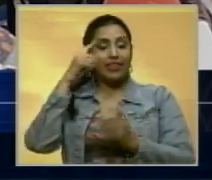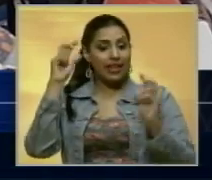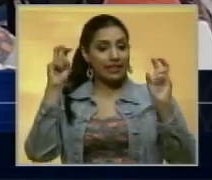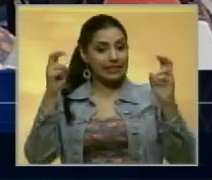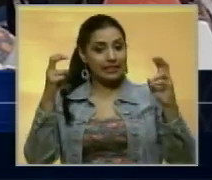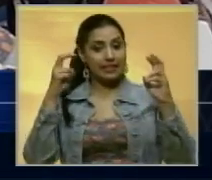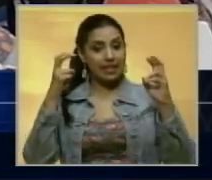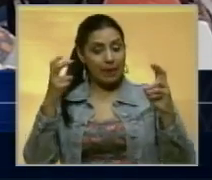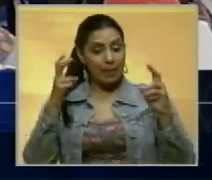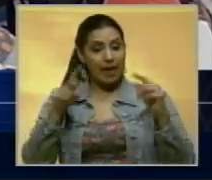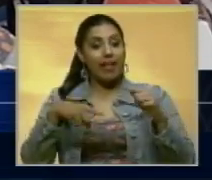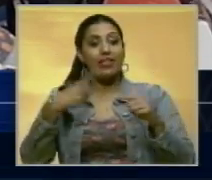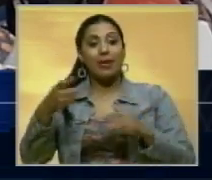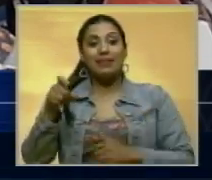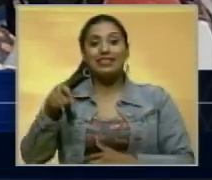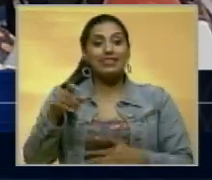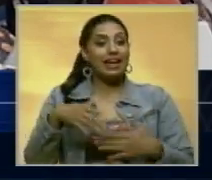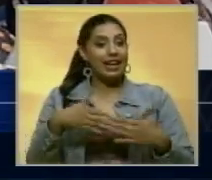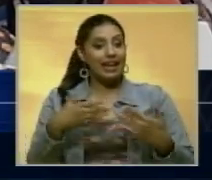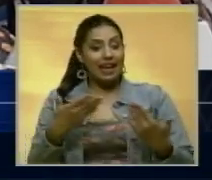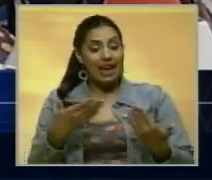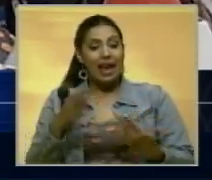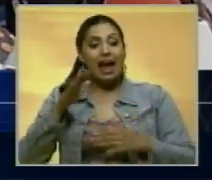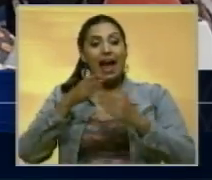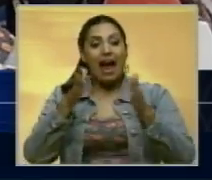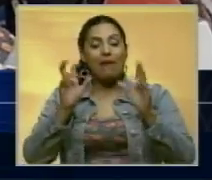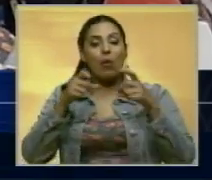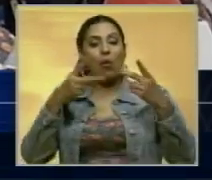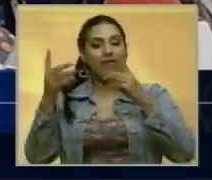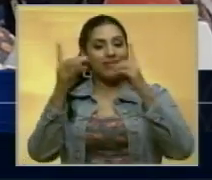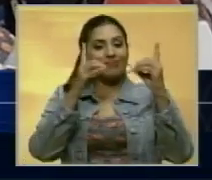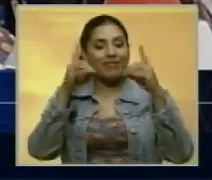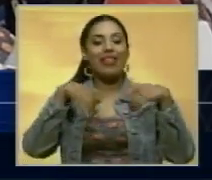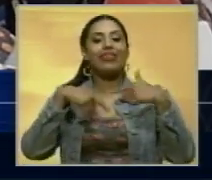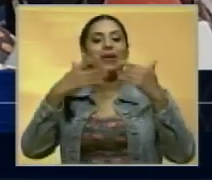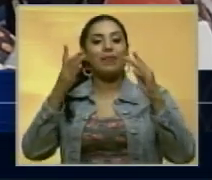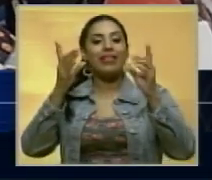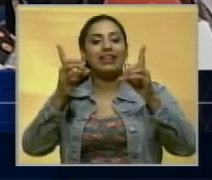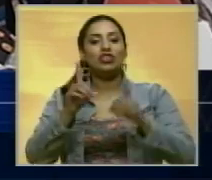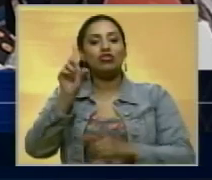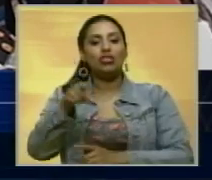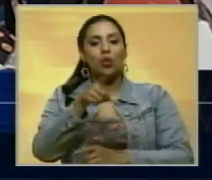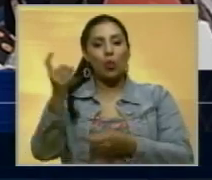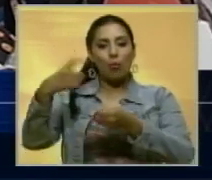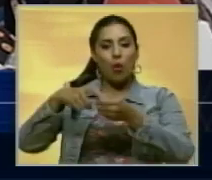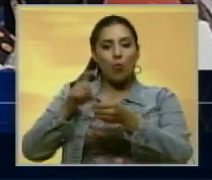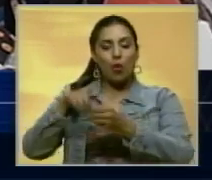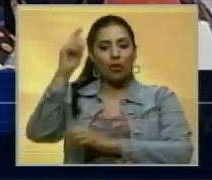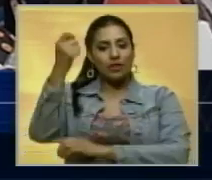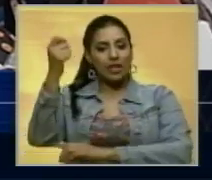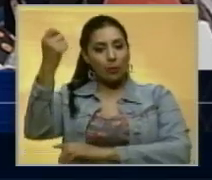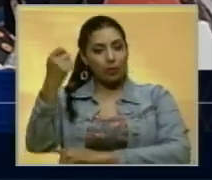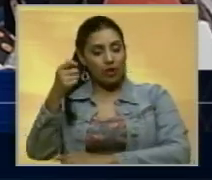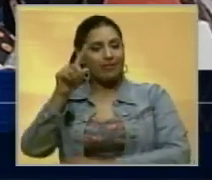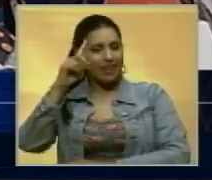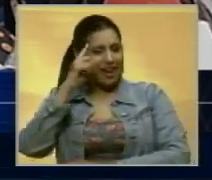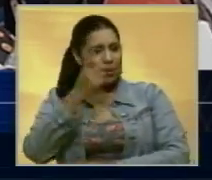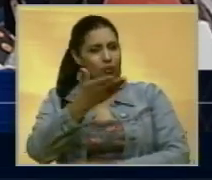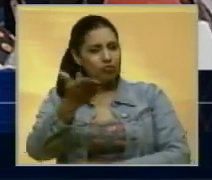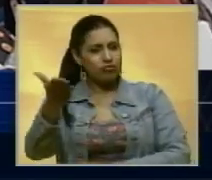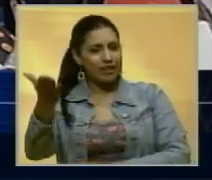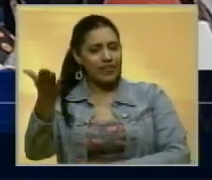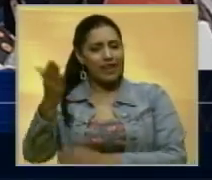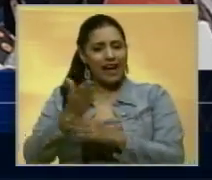tema y, de ser necesario o procedente, se abrirá el debate y después se decide la incorporación. Recuerden ustedes que en